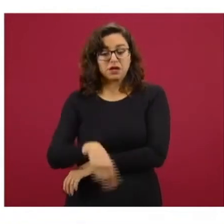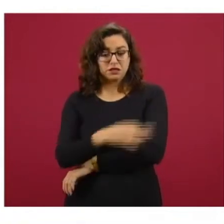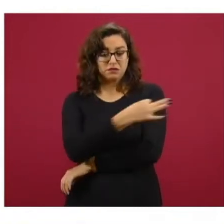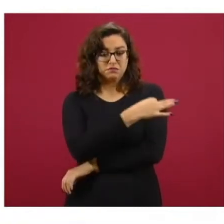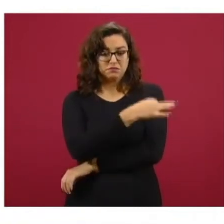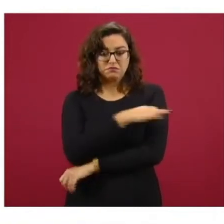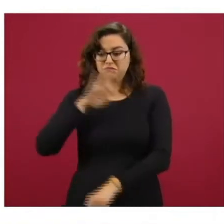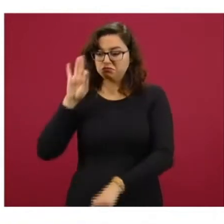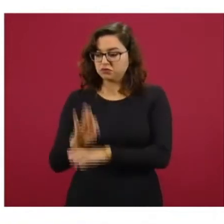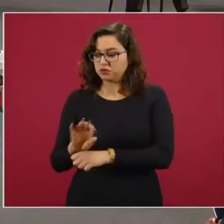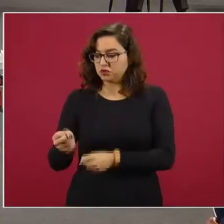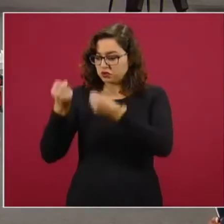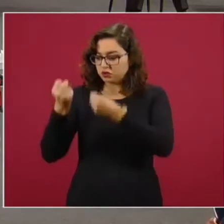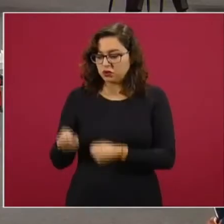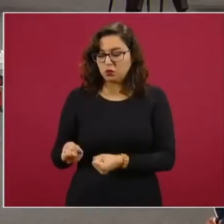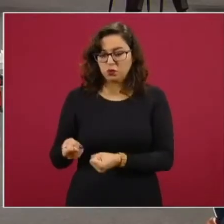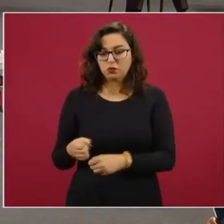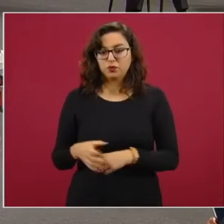vacuna. En síntesis,